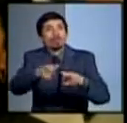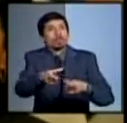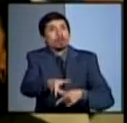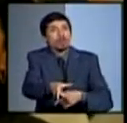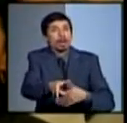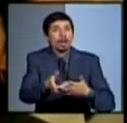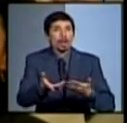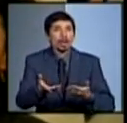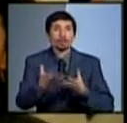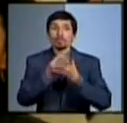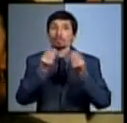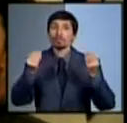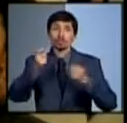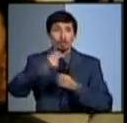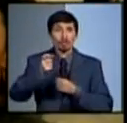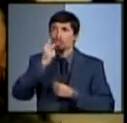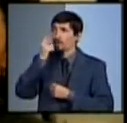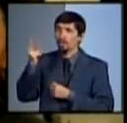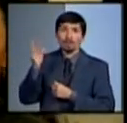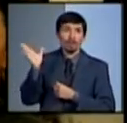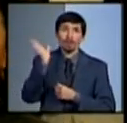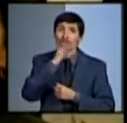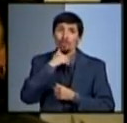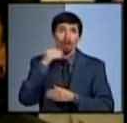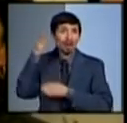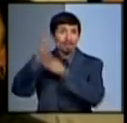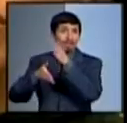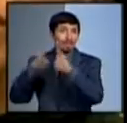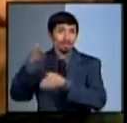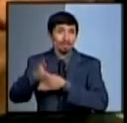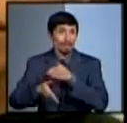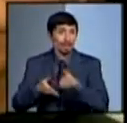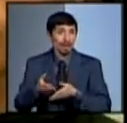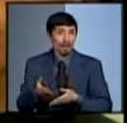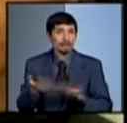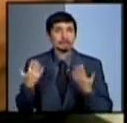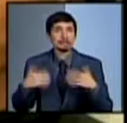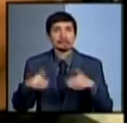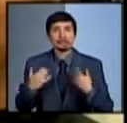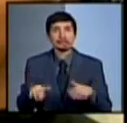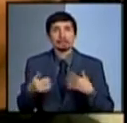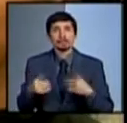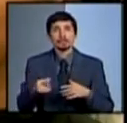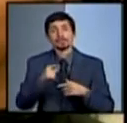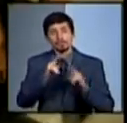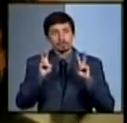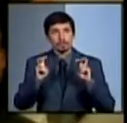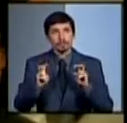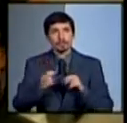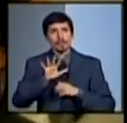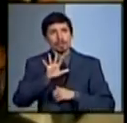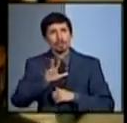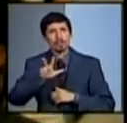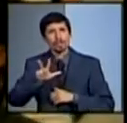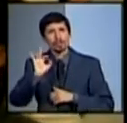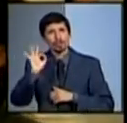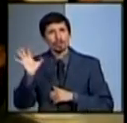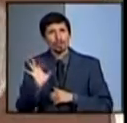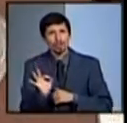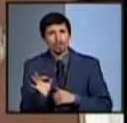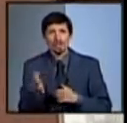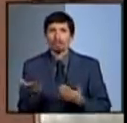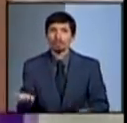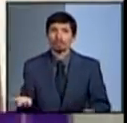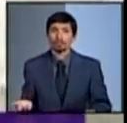la atención la cantidad de gente que no fue. O sea, sí. Eso es algo... La abstención fue un gran tema. 58% creo que